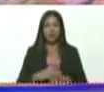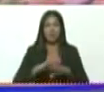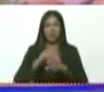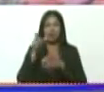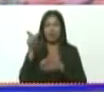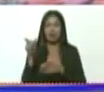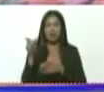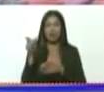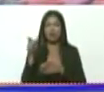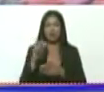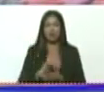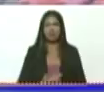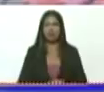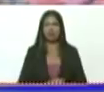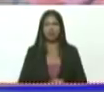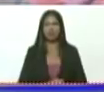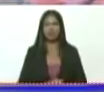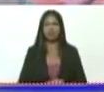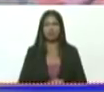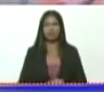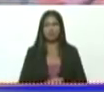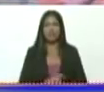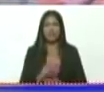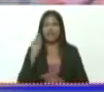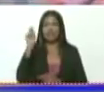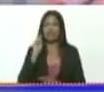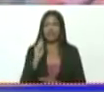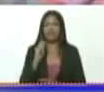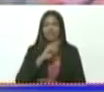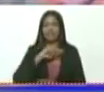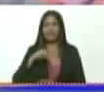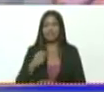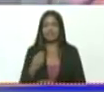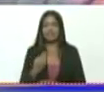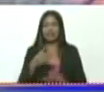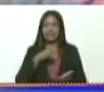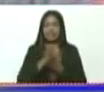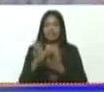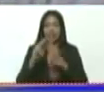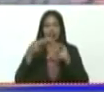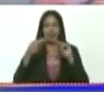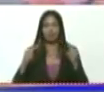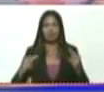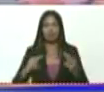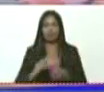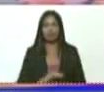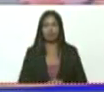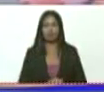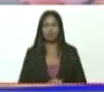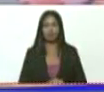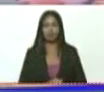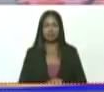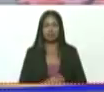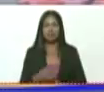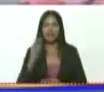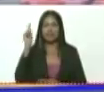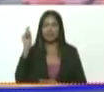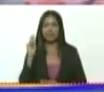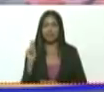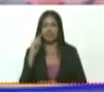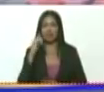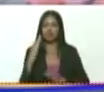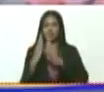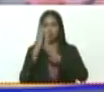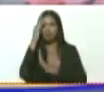verdad. Y la tarea nuestra es garantizar la paz, la estabilidad. Entonces es la gran tarea que le doy al Frente